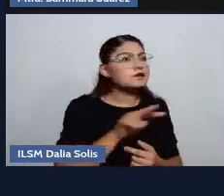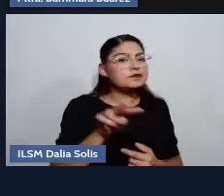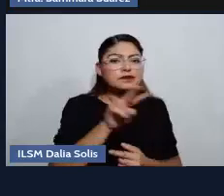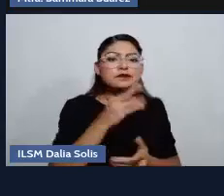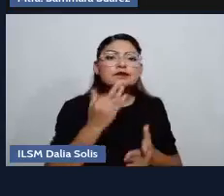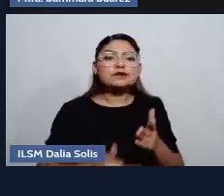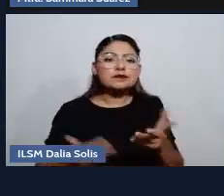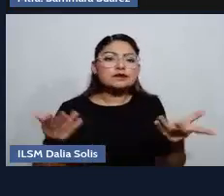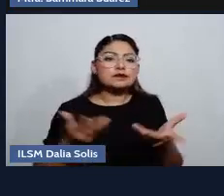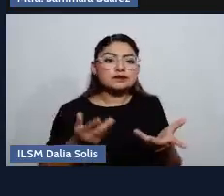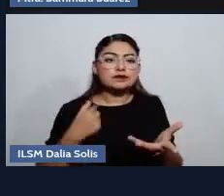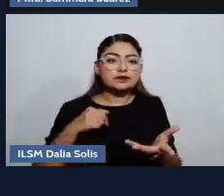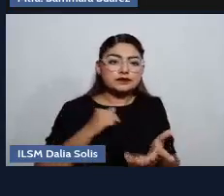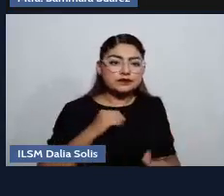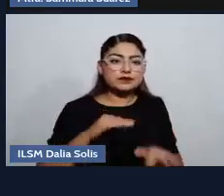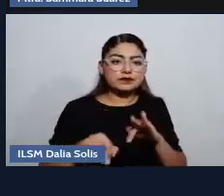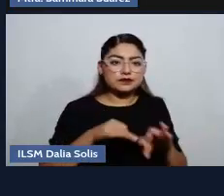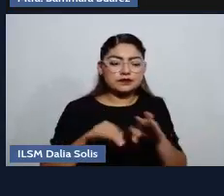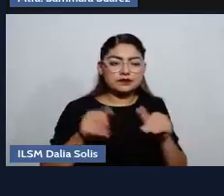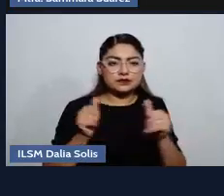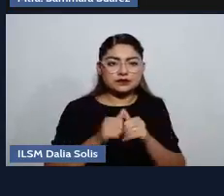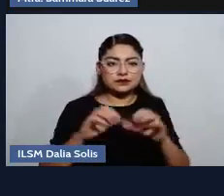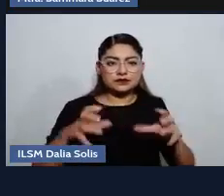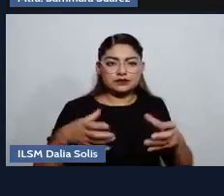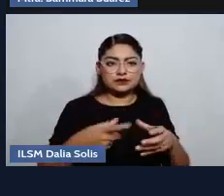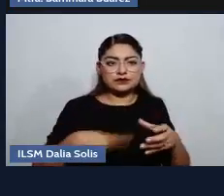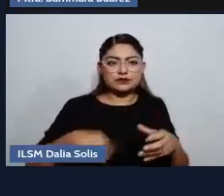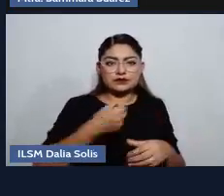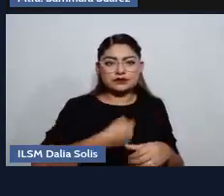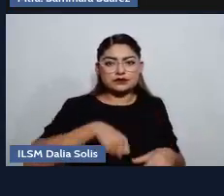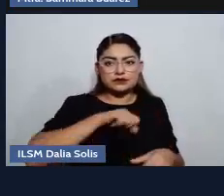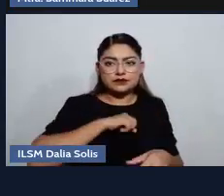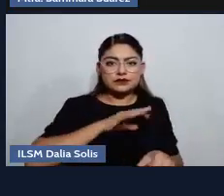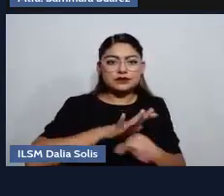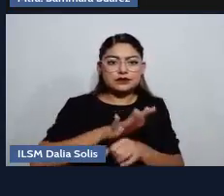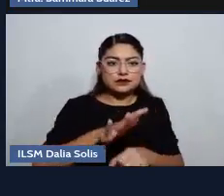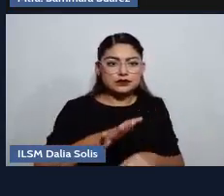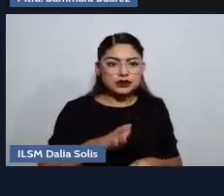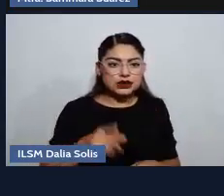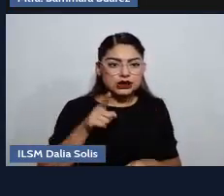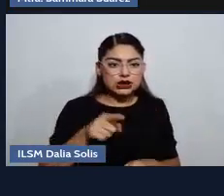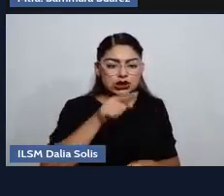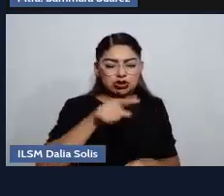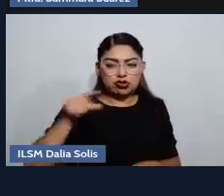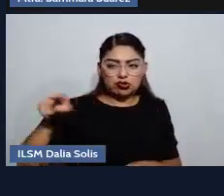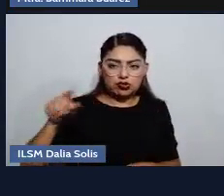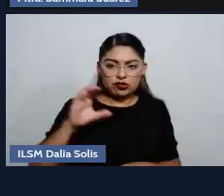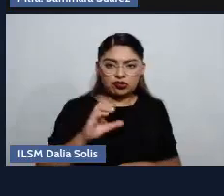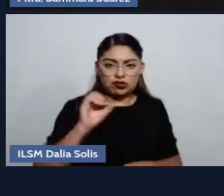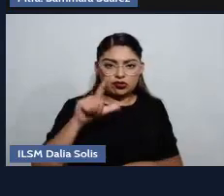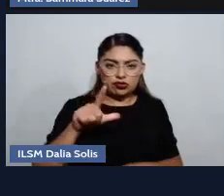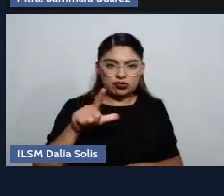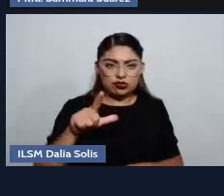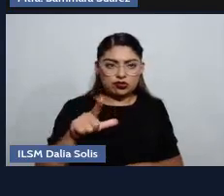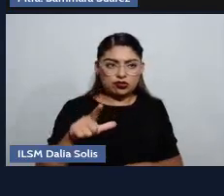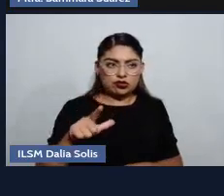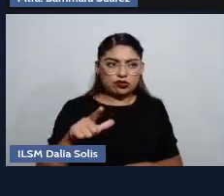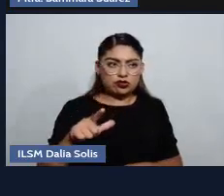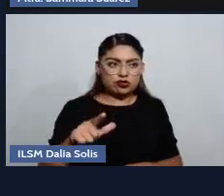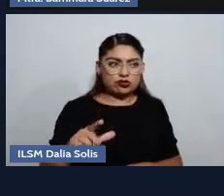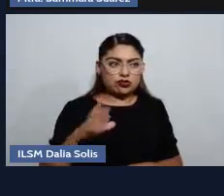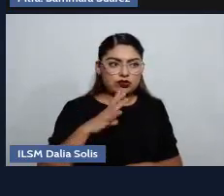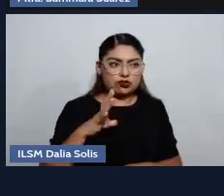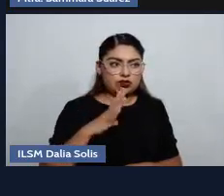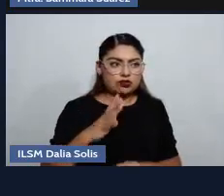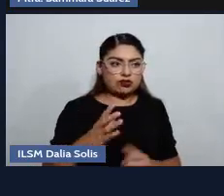comunidades y entornos saludables, es de en las colonias donde se presenta cierto grado de inseguridad